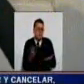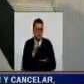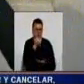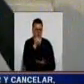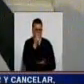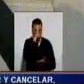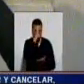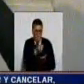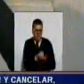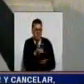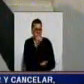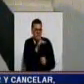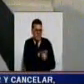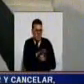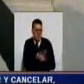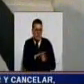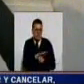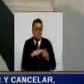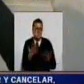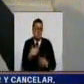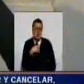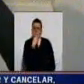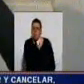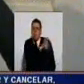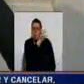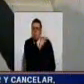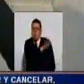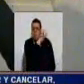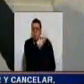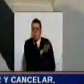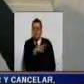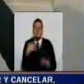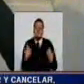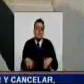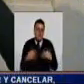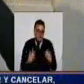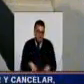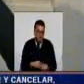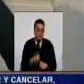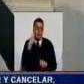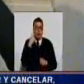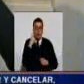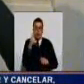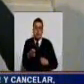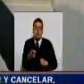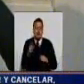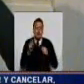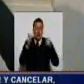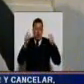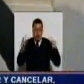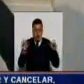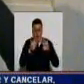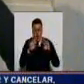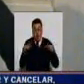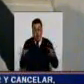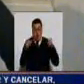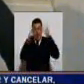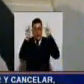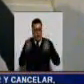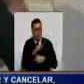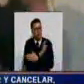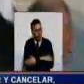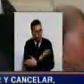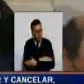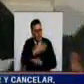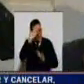todos, sobre estos asuntos lo tienen sin cuidado. En ese sentido, entonces, yo creo que si el Congreso actúa como debe ser, el Senado actúa como debe